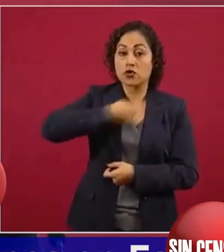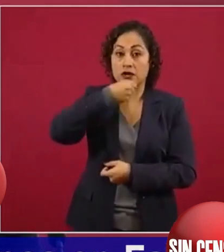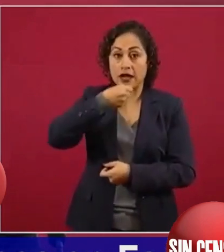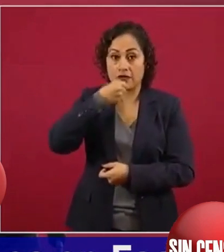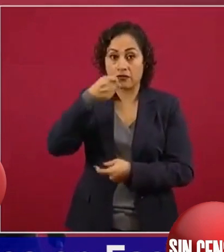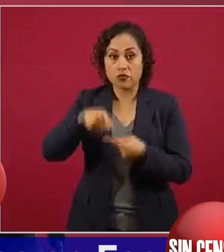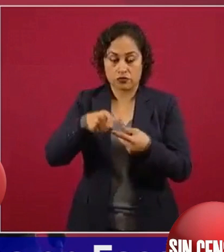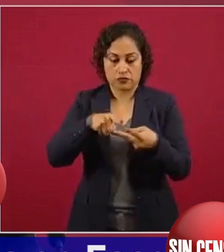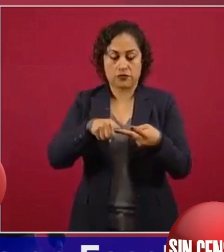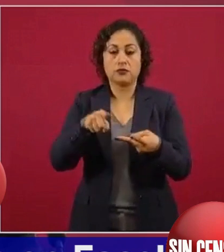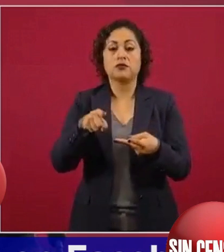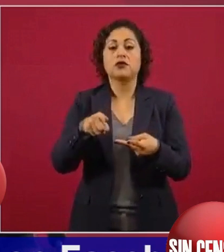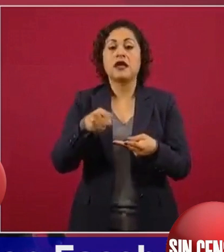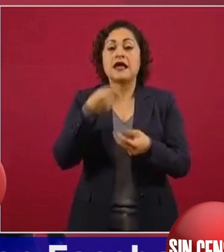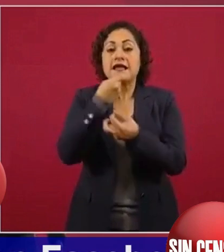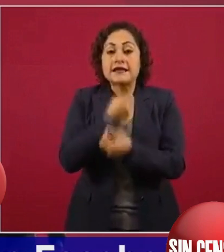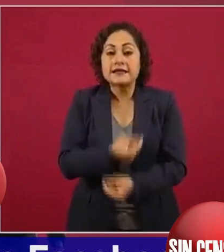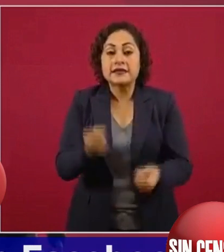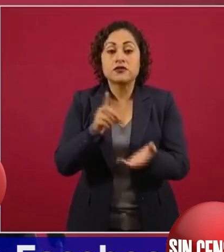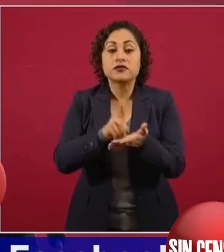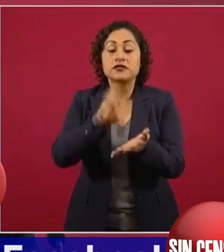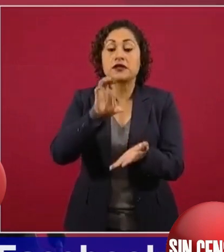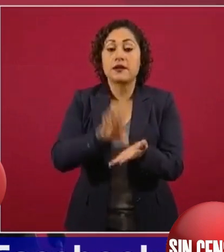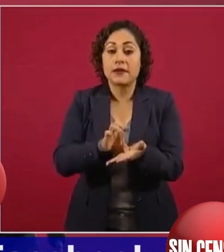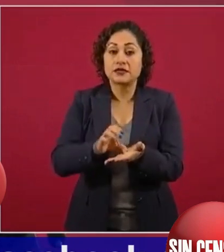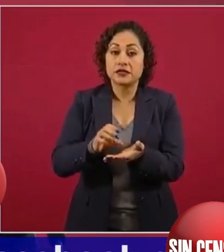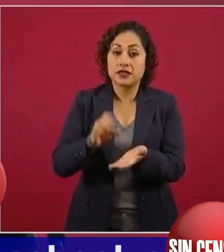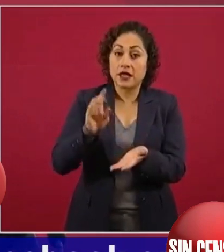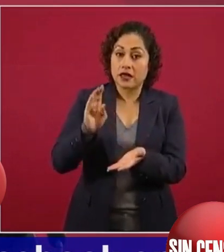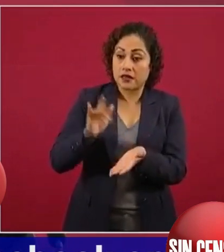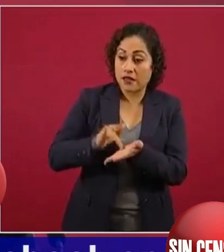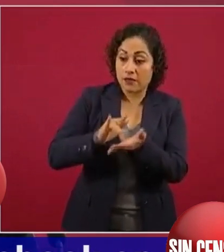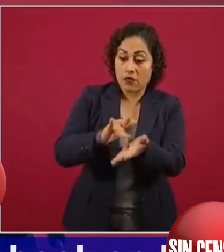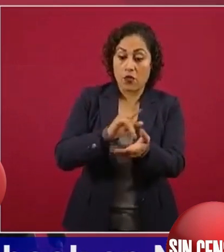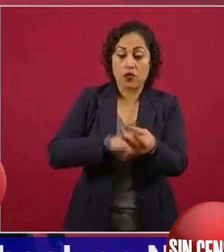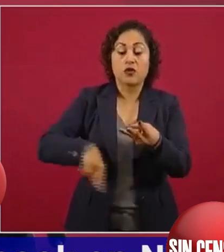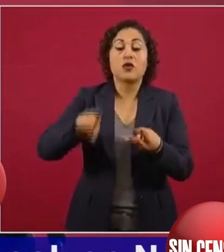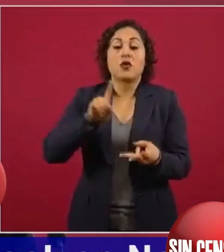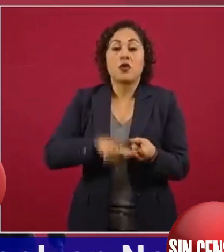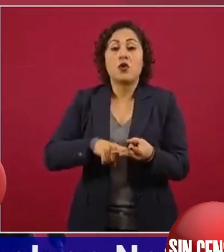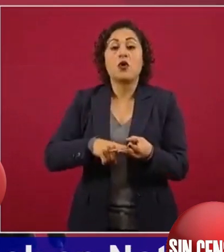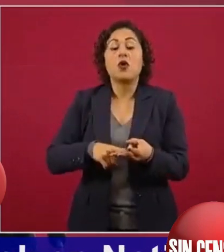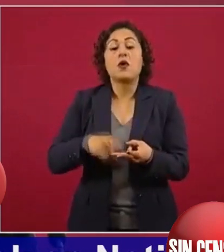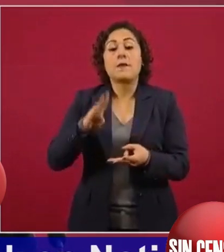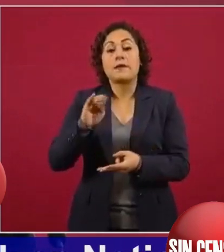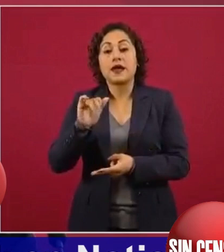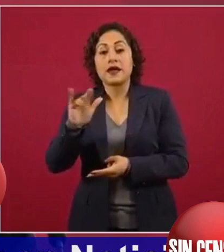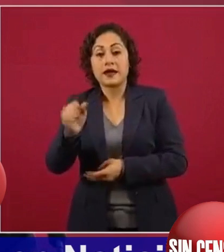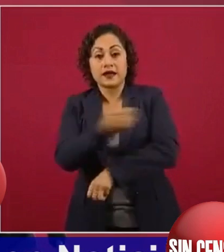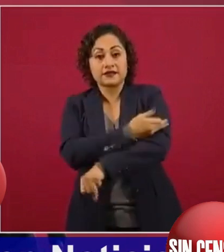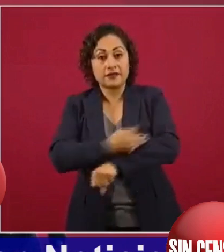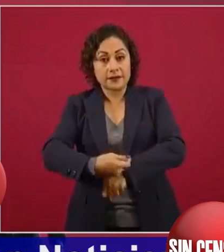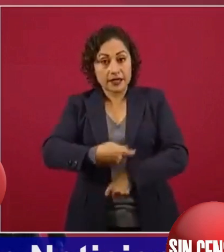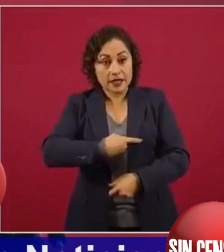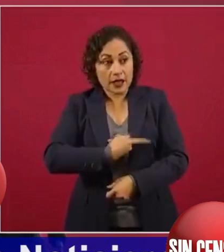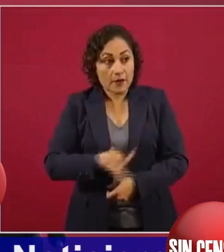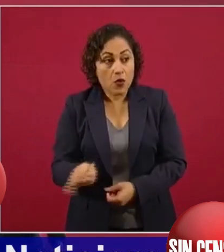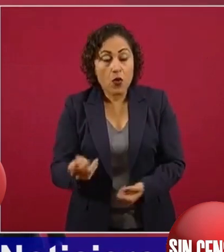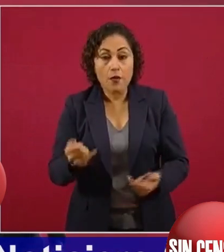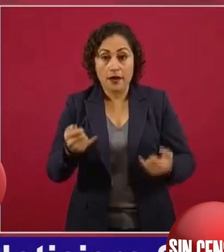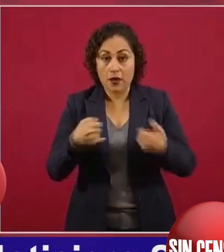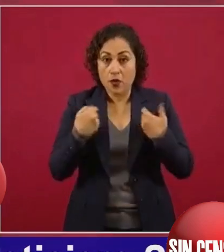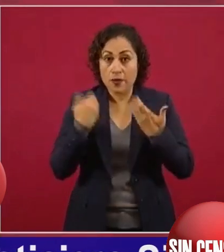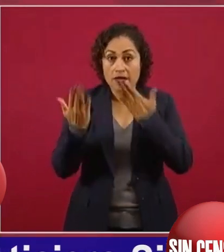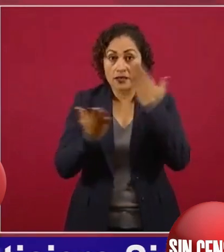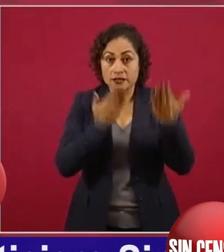las becas para estudiantes de familias pobres, la atención médica, los medicamentos gratuitos, ya está